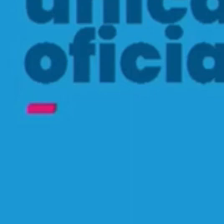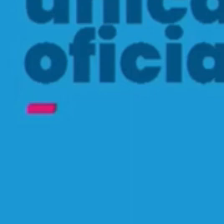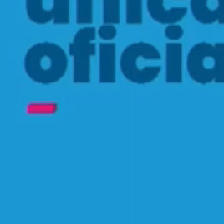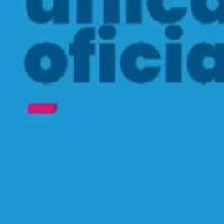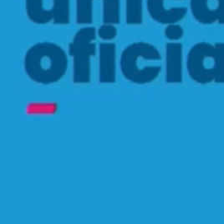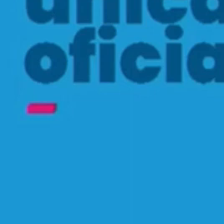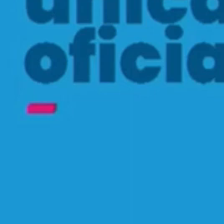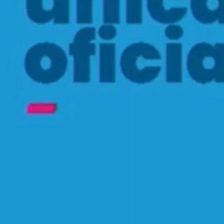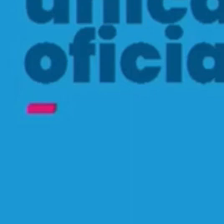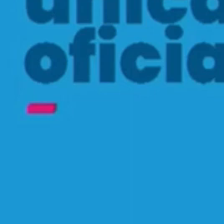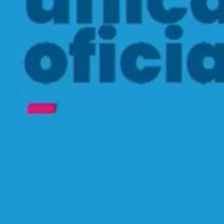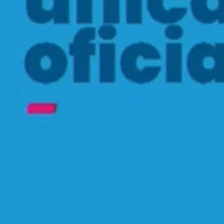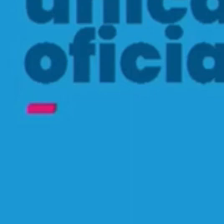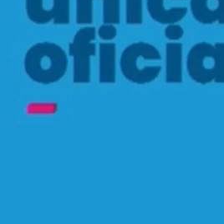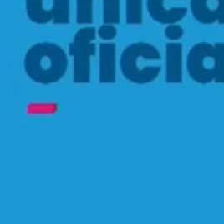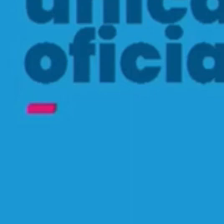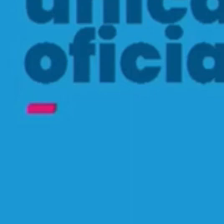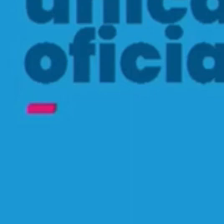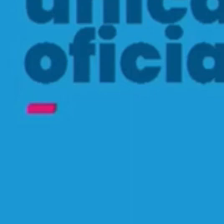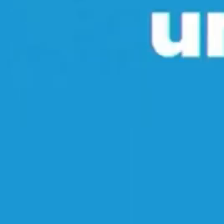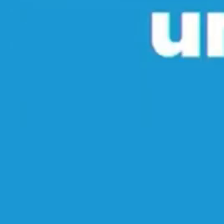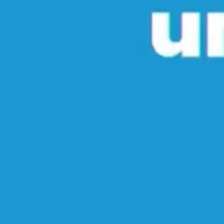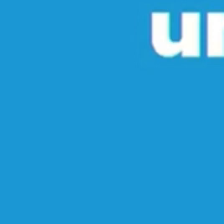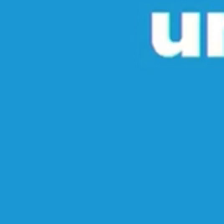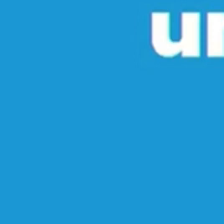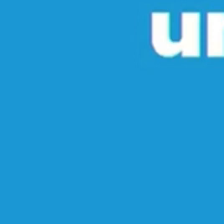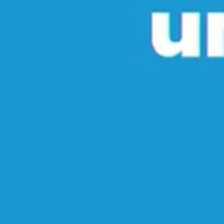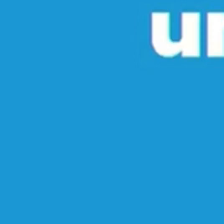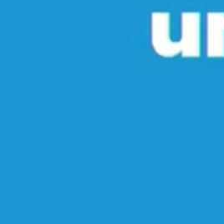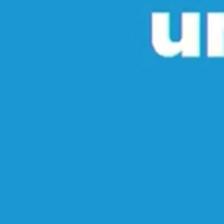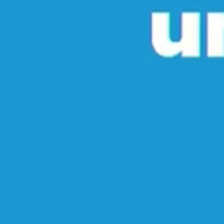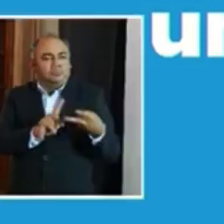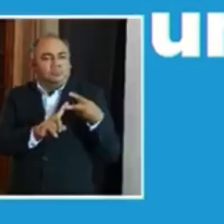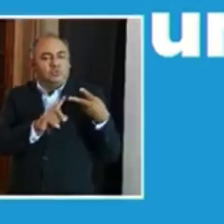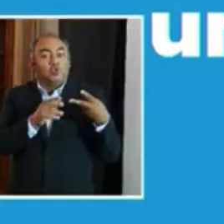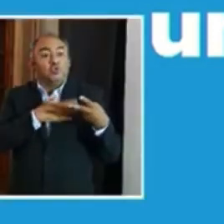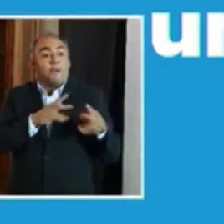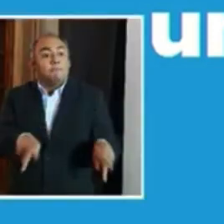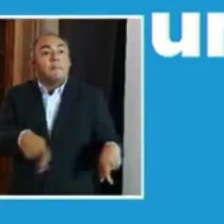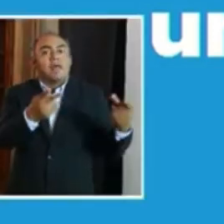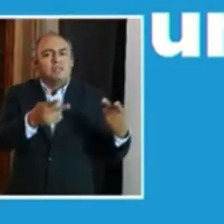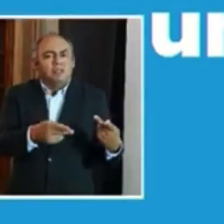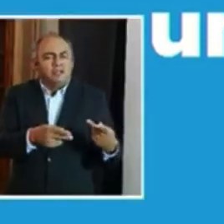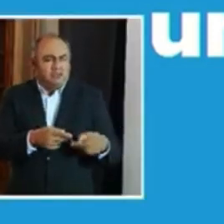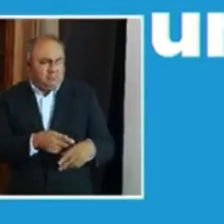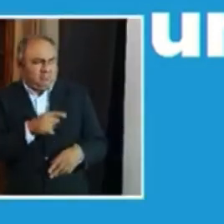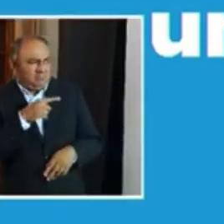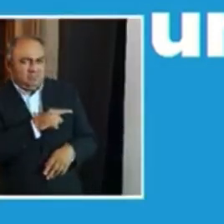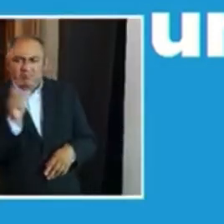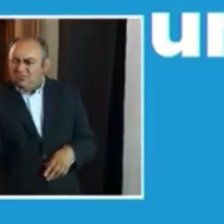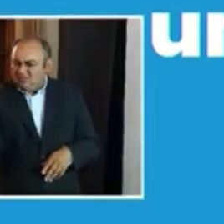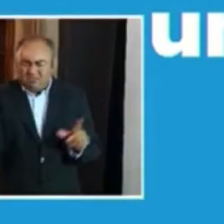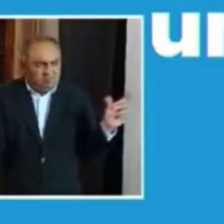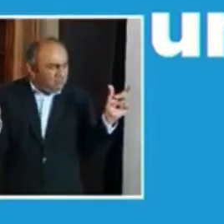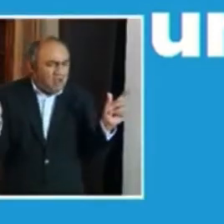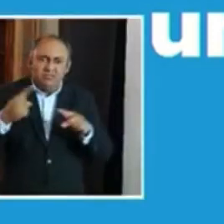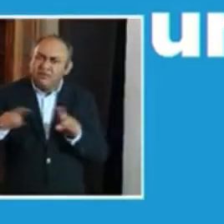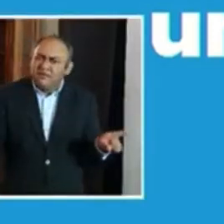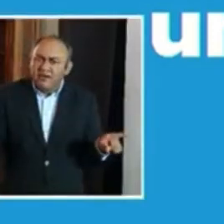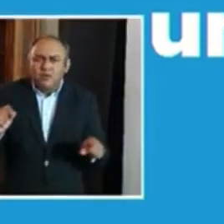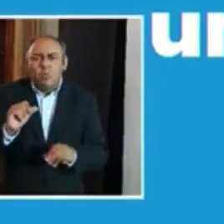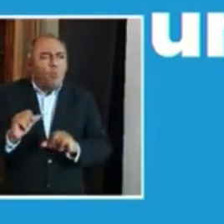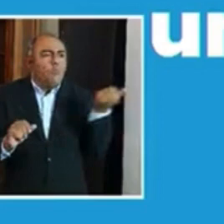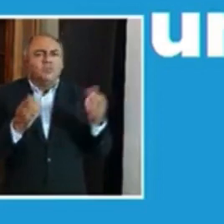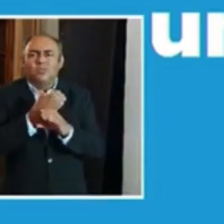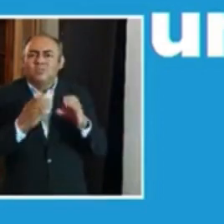no oficiales si entonces para nosotros es importante que conozcan las